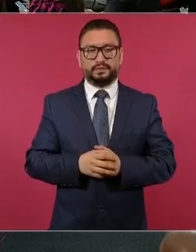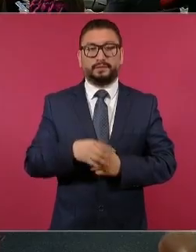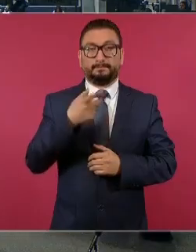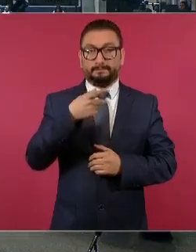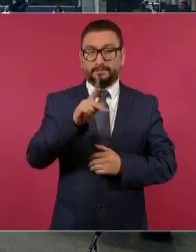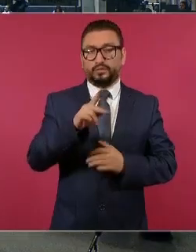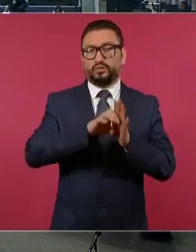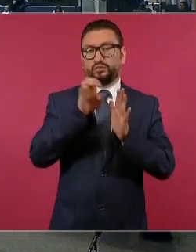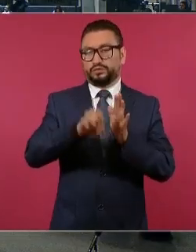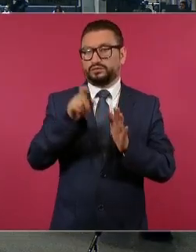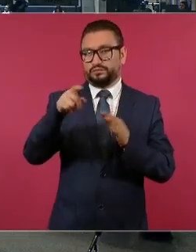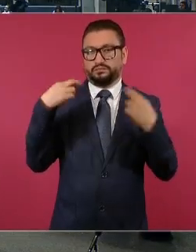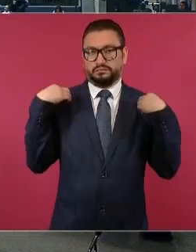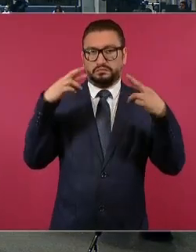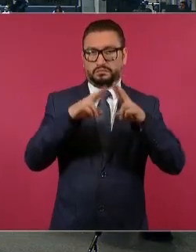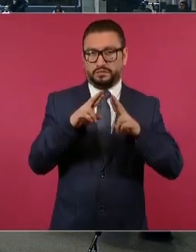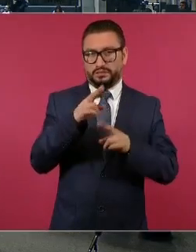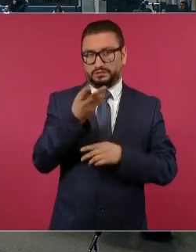los maestros.